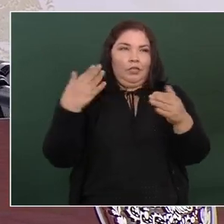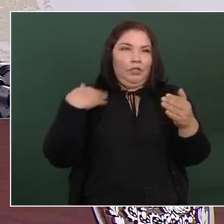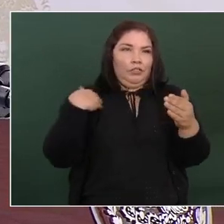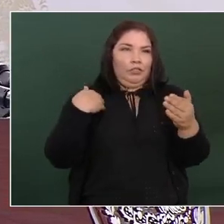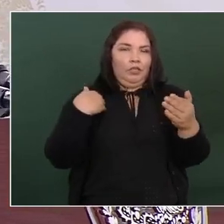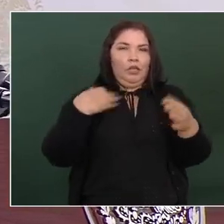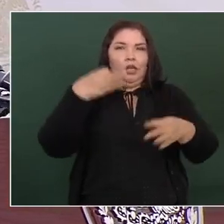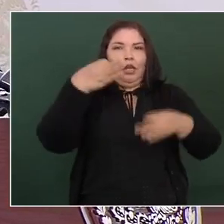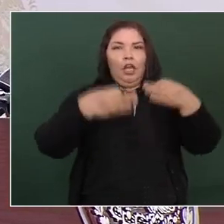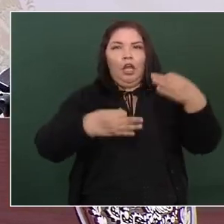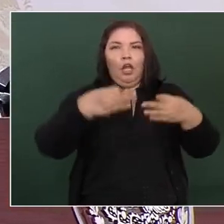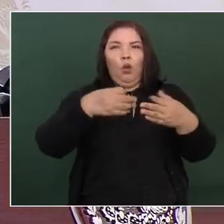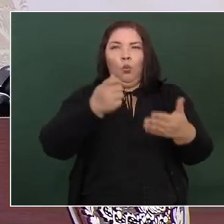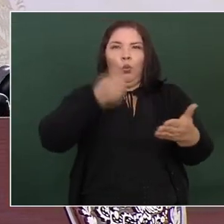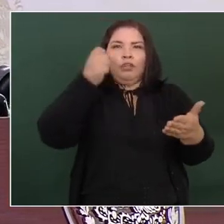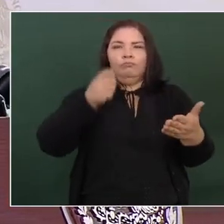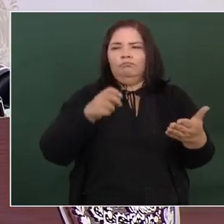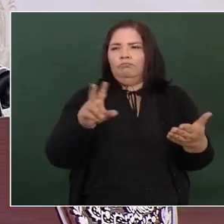dice no.